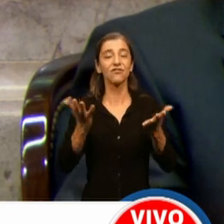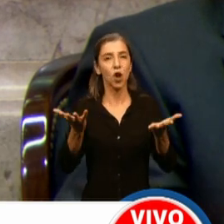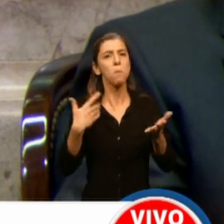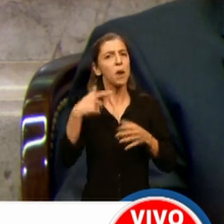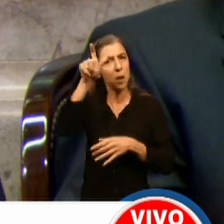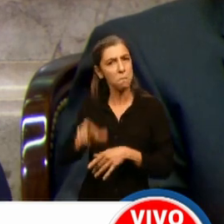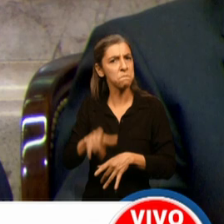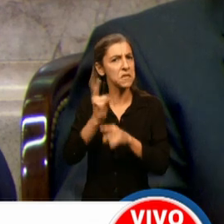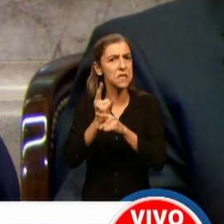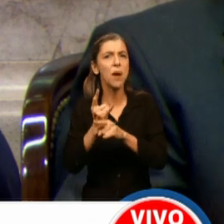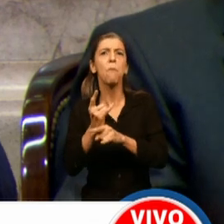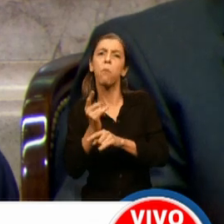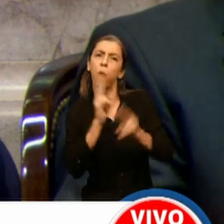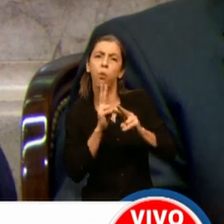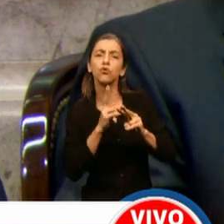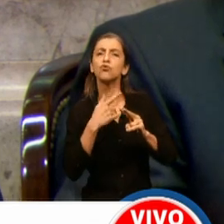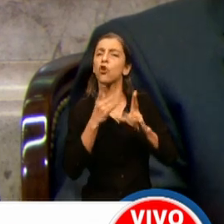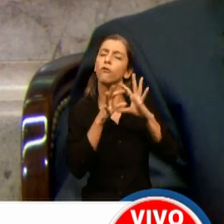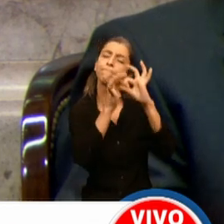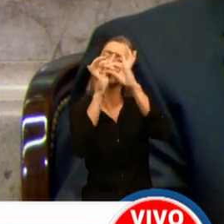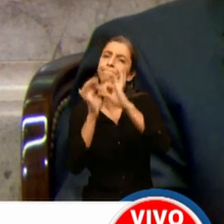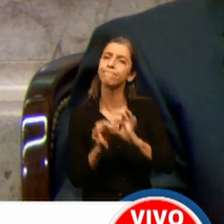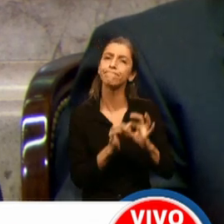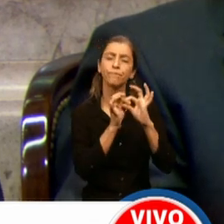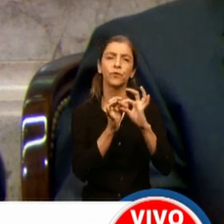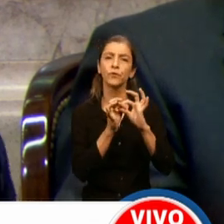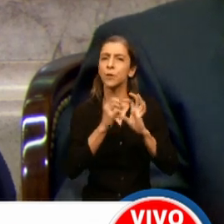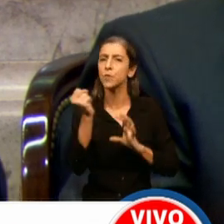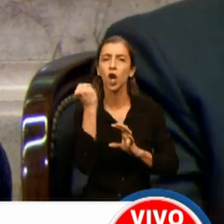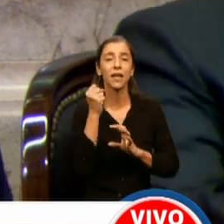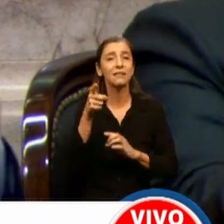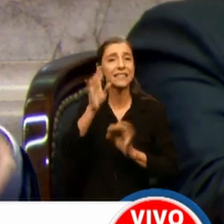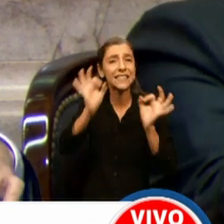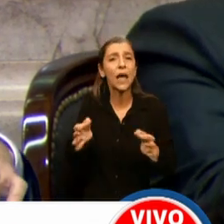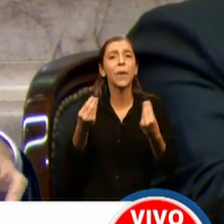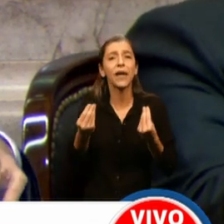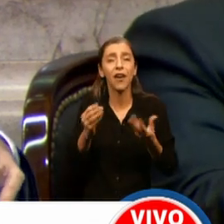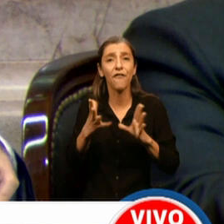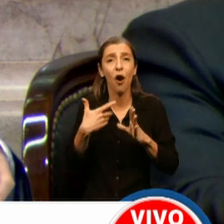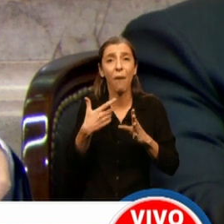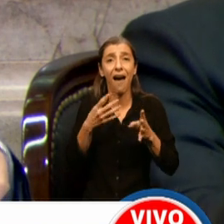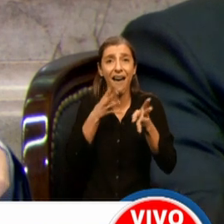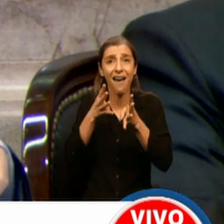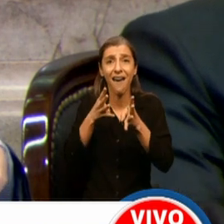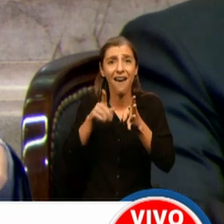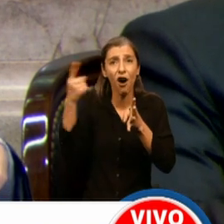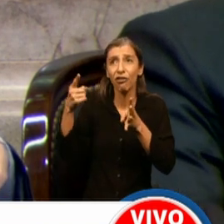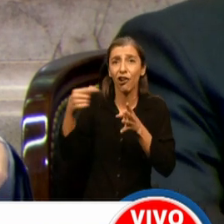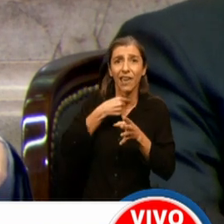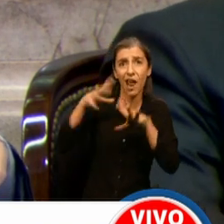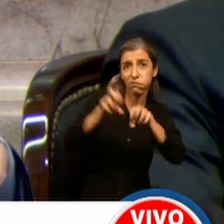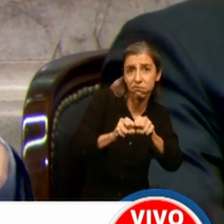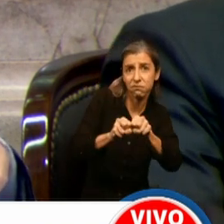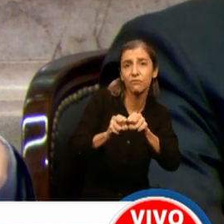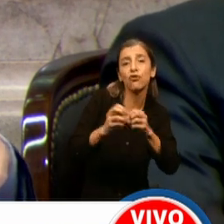unión de la provincia el río de la plata porque sostenía que la unión era la única forma de derrotar al enemigo y